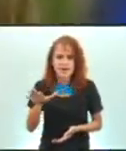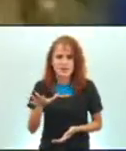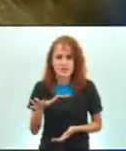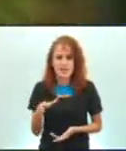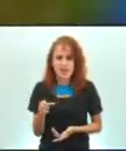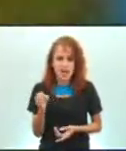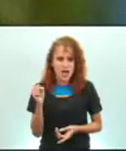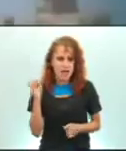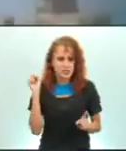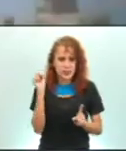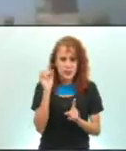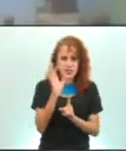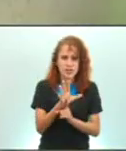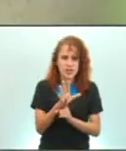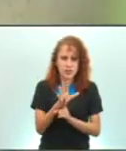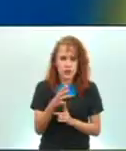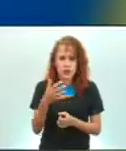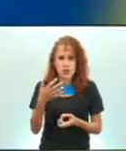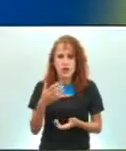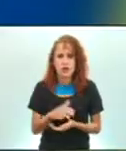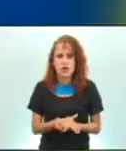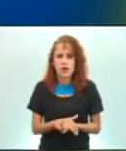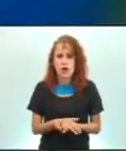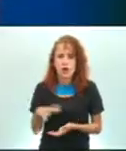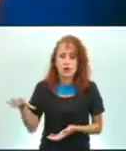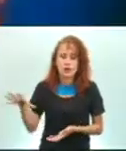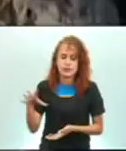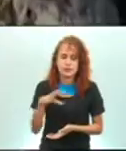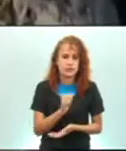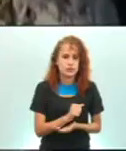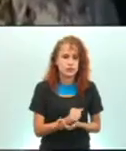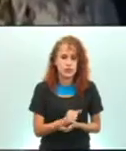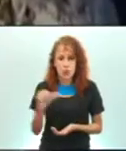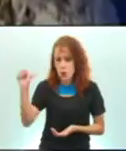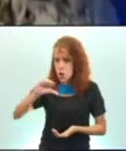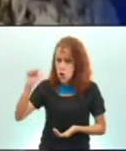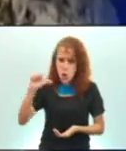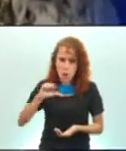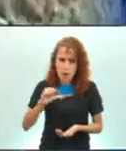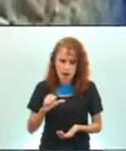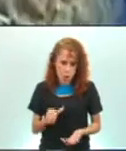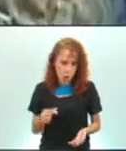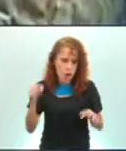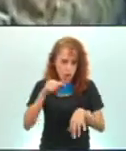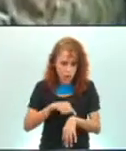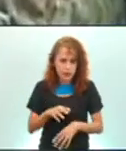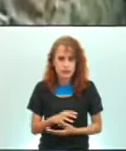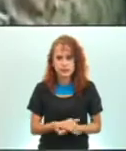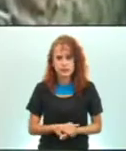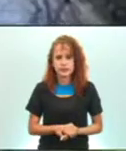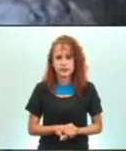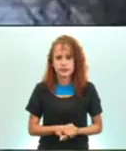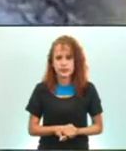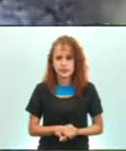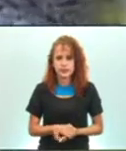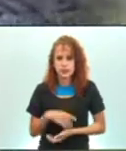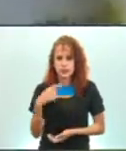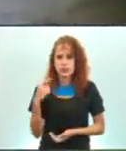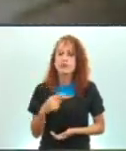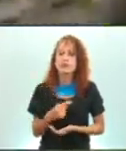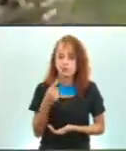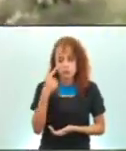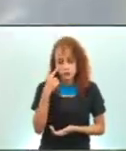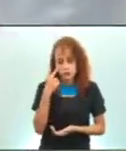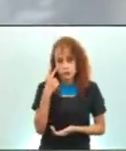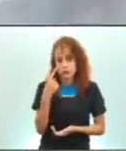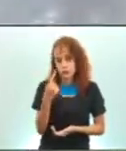Pareciera que estamos ante la llegada del apocalipsis o que todos los demonios se han desatado a la vez. Son